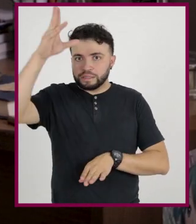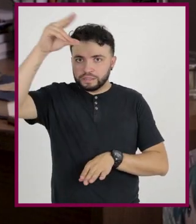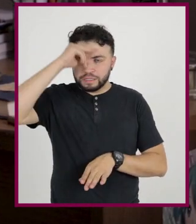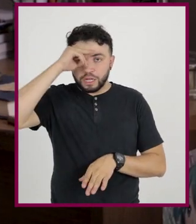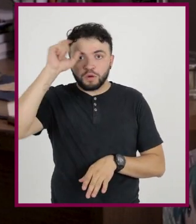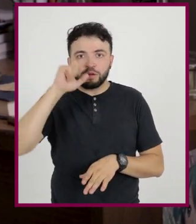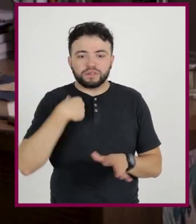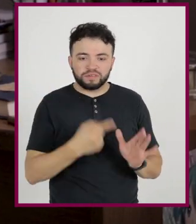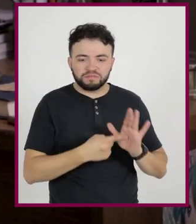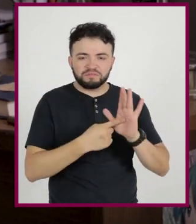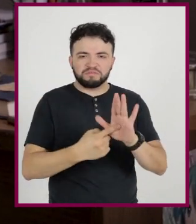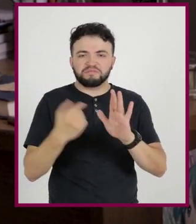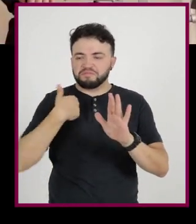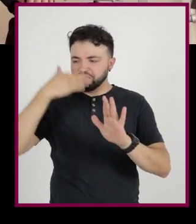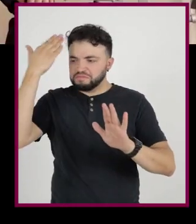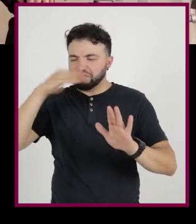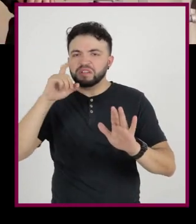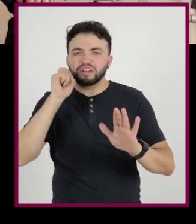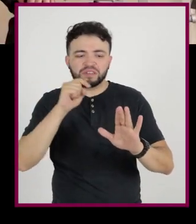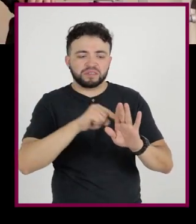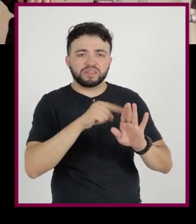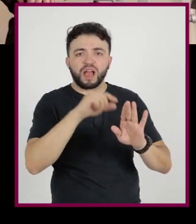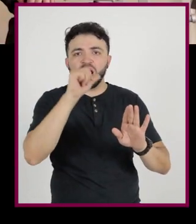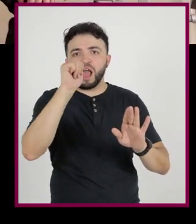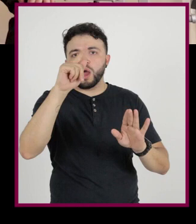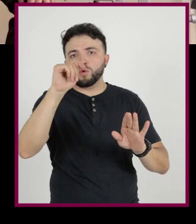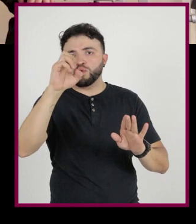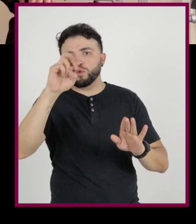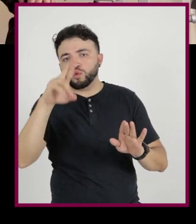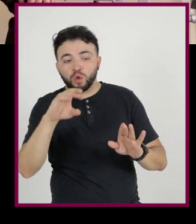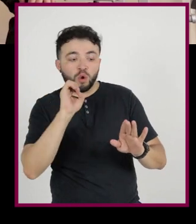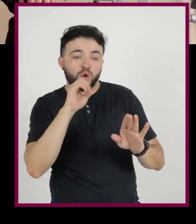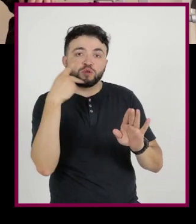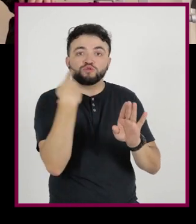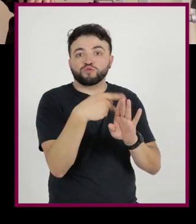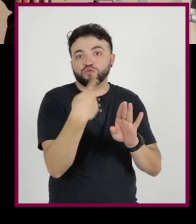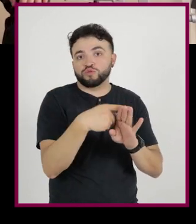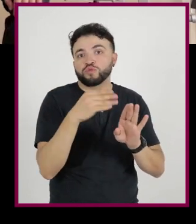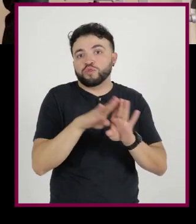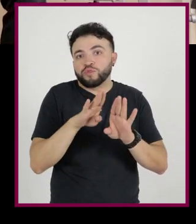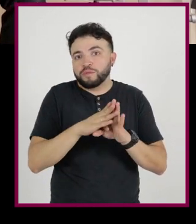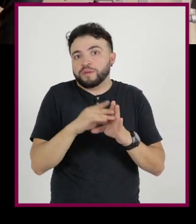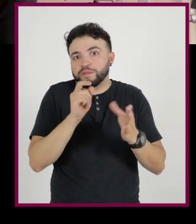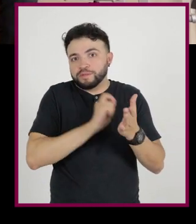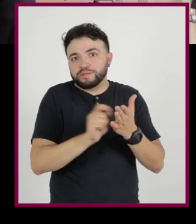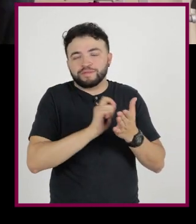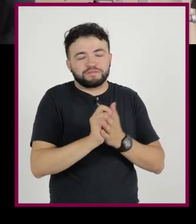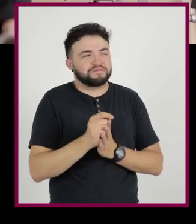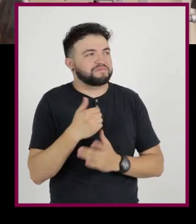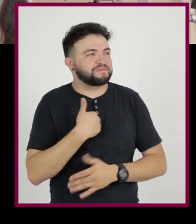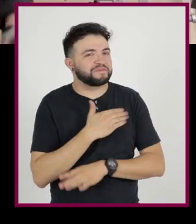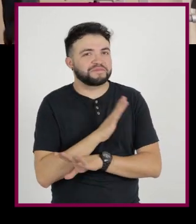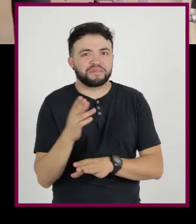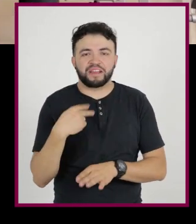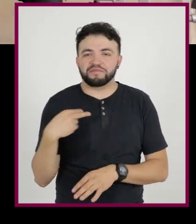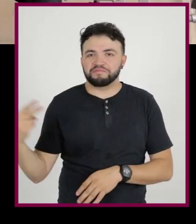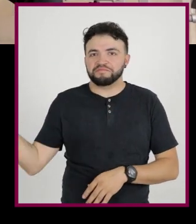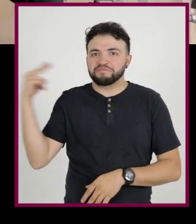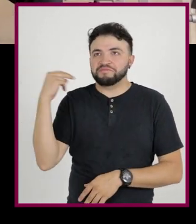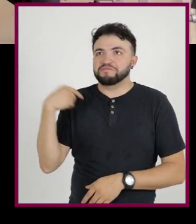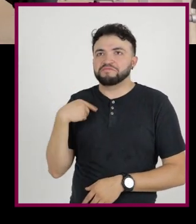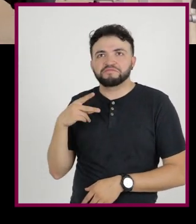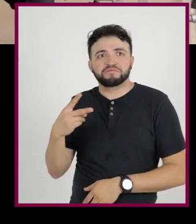e inteligentes cuando demostremos todo lo que sabemos de un autor o autora o de su obra. Uf, ya me vi,